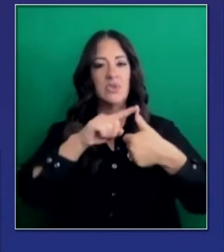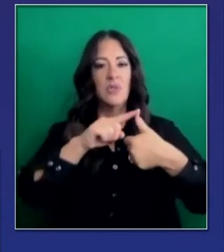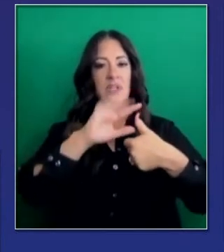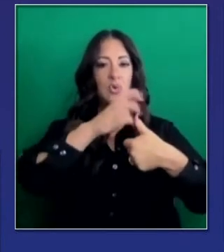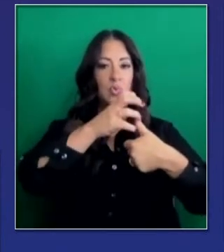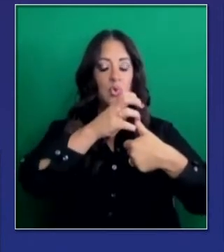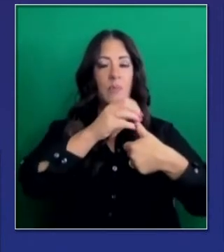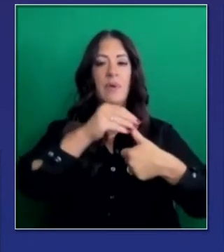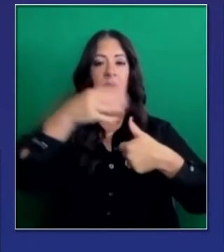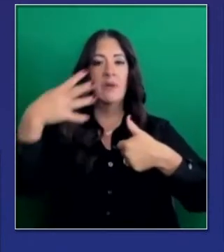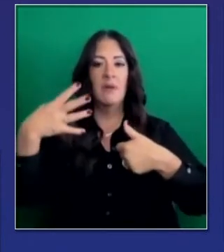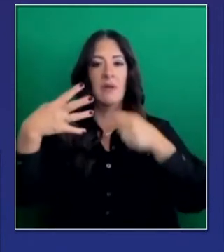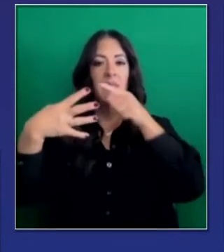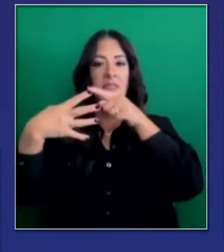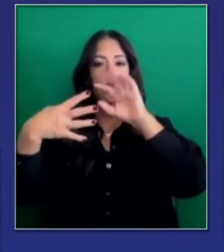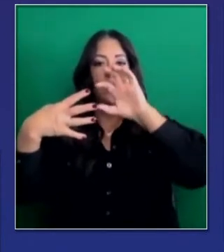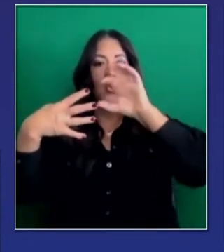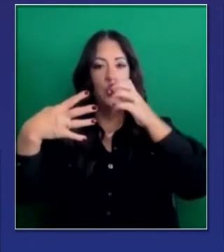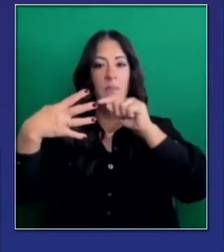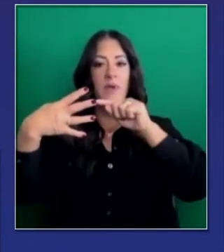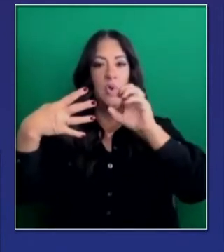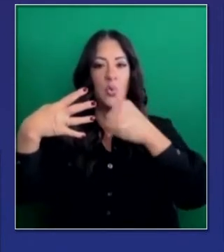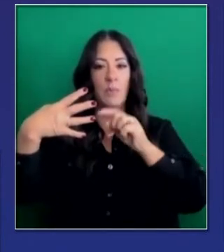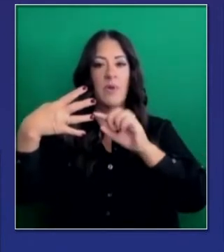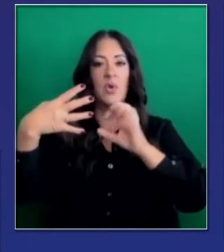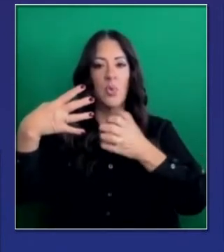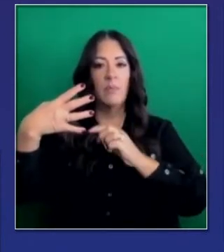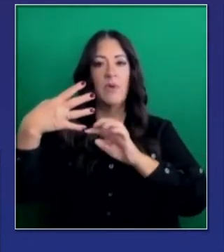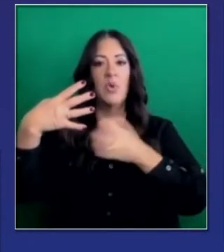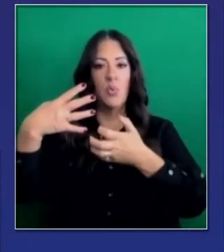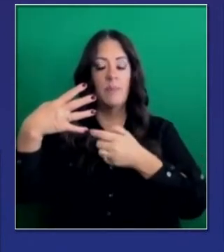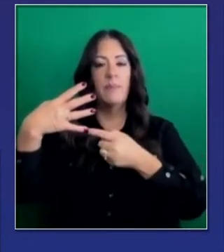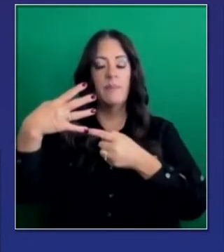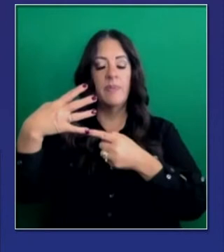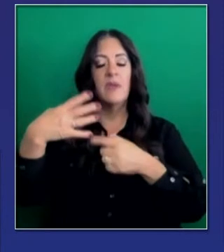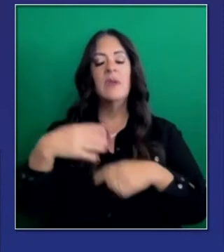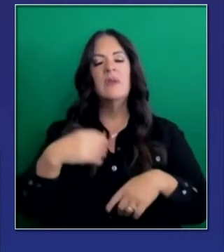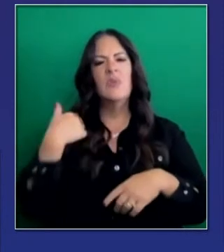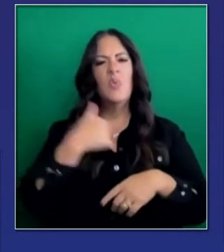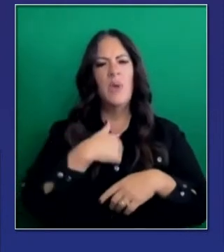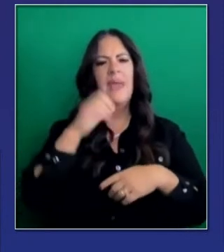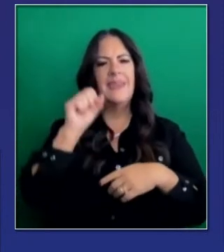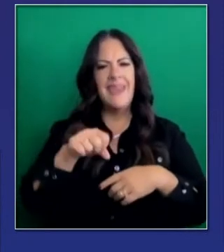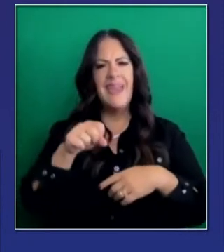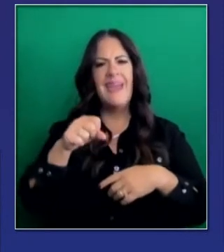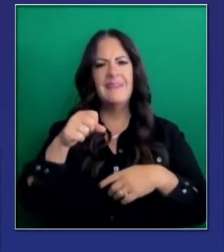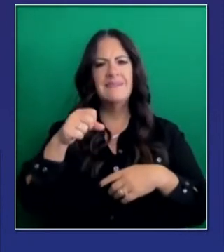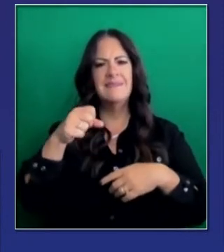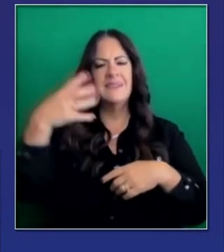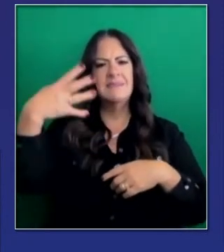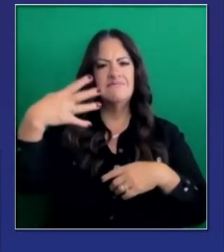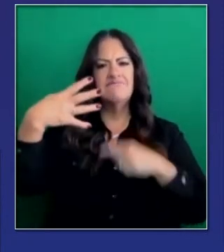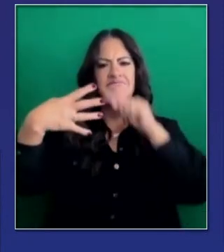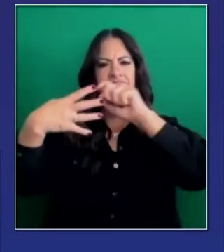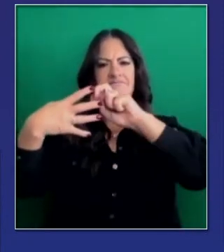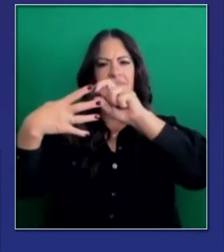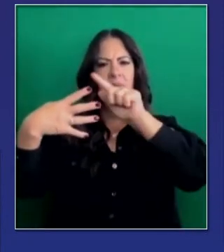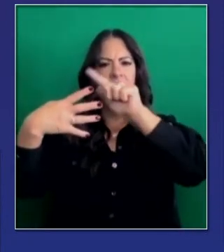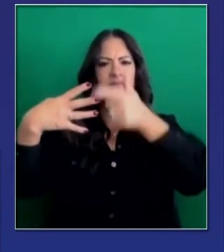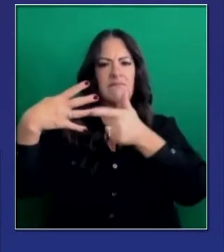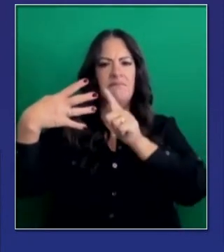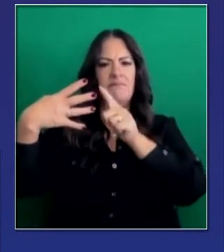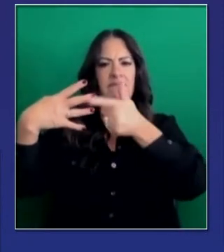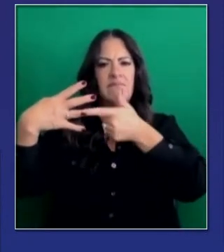pero queremos que la gente sepa que ahora estamos dando flexibilidad para que las personas migran de una fase a la otra